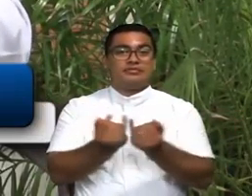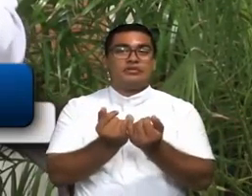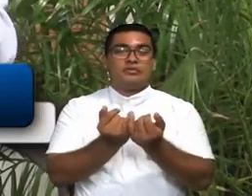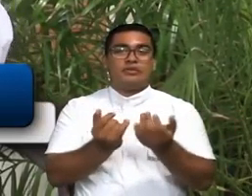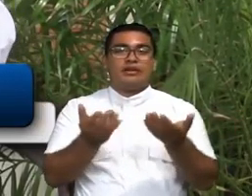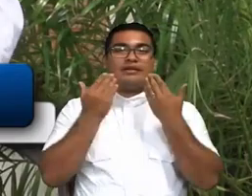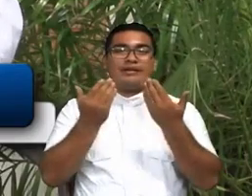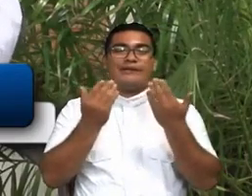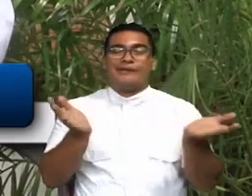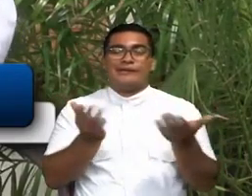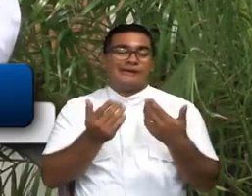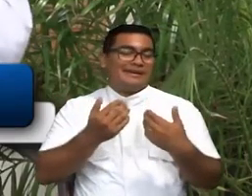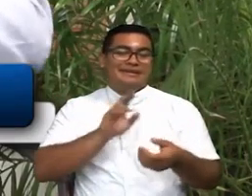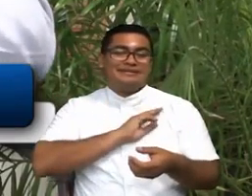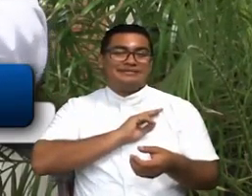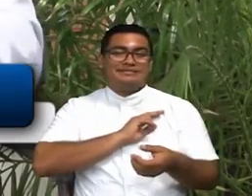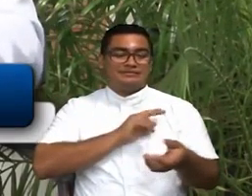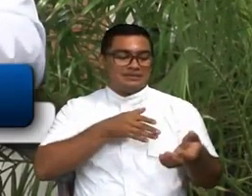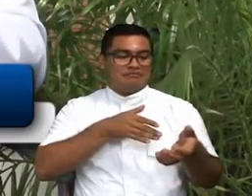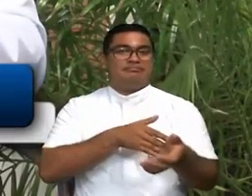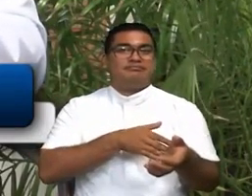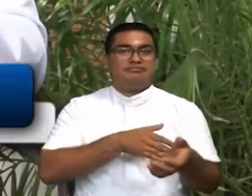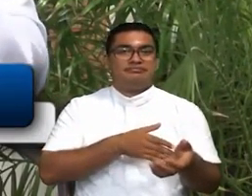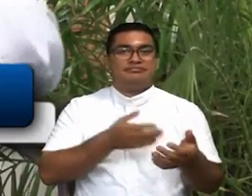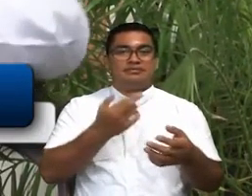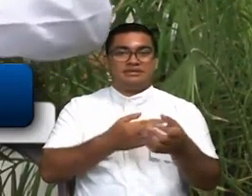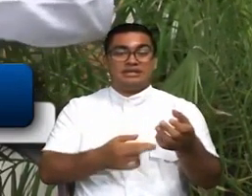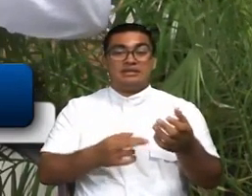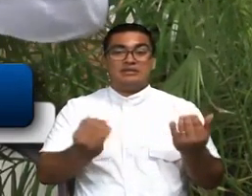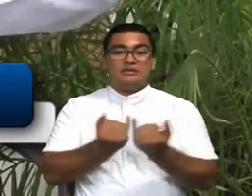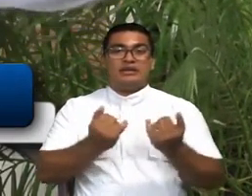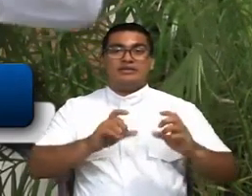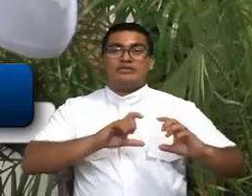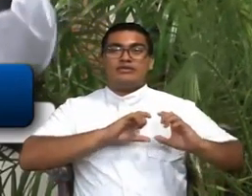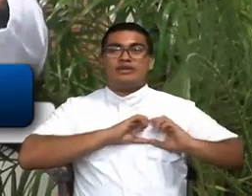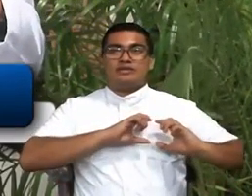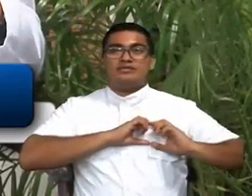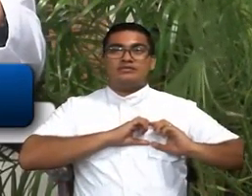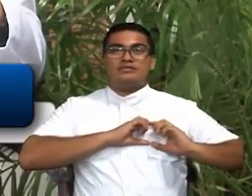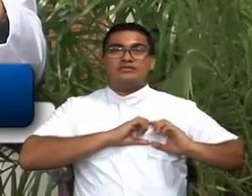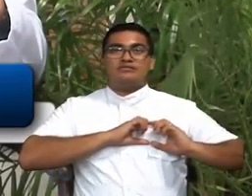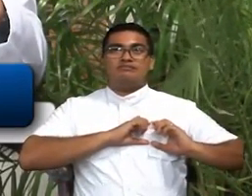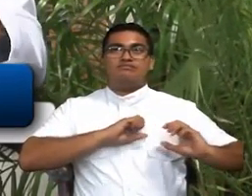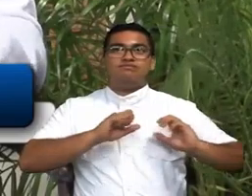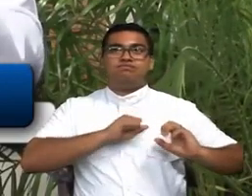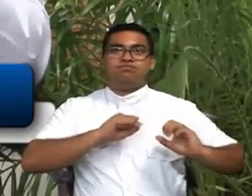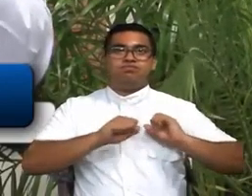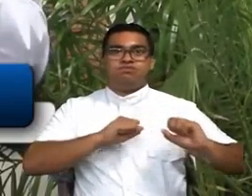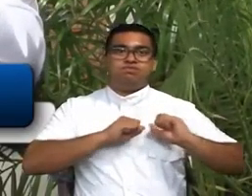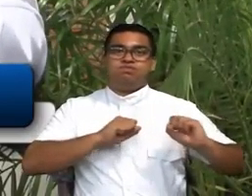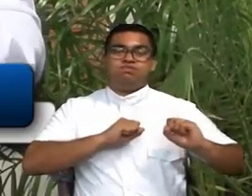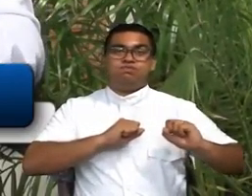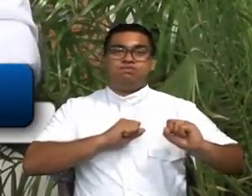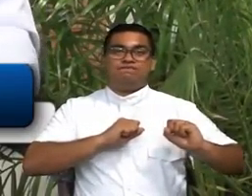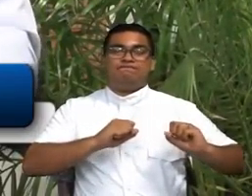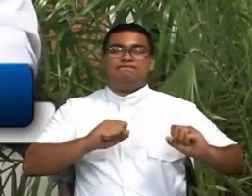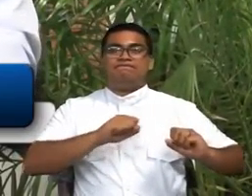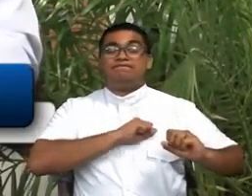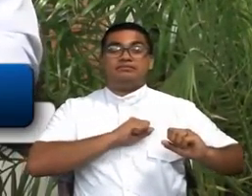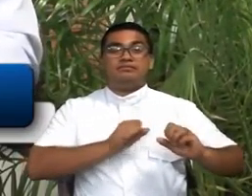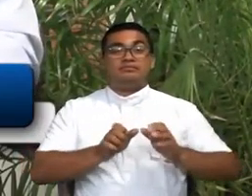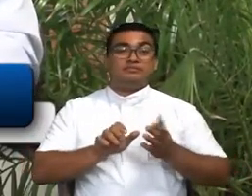se acumula y no regresa. Uh-huh. ¿Qué es lo que pasa con el corazón? El corazón se sobreesfuerza, ¿ya? Y produce lo que es un